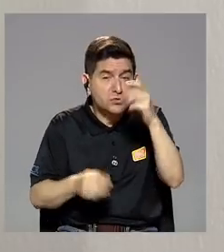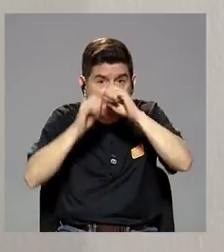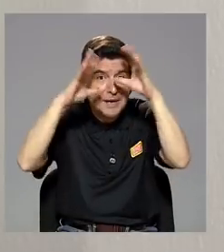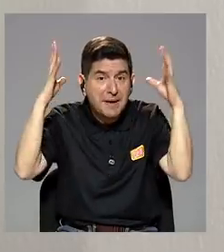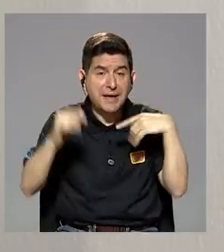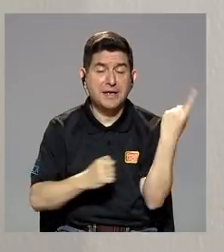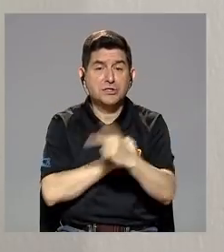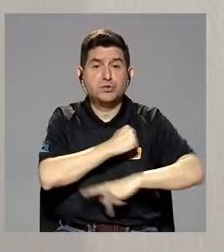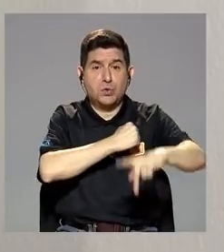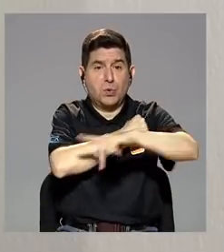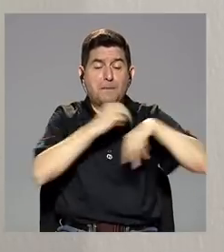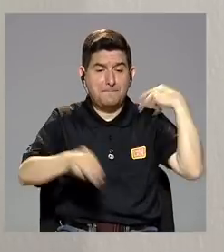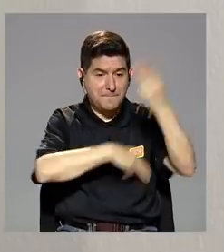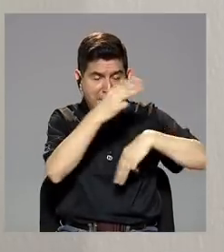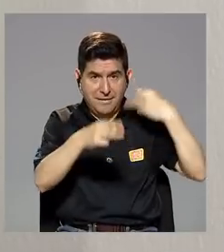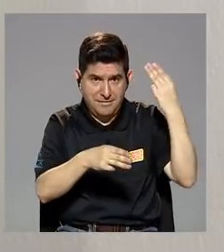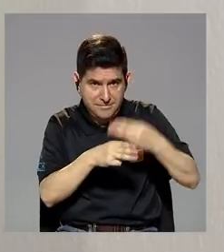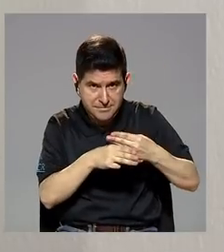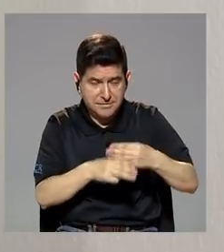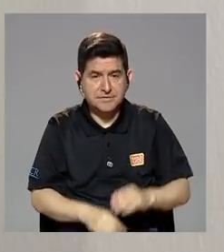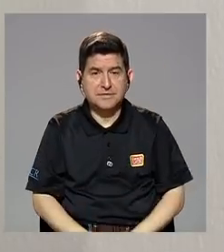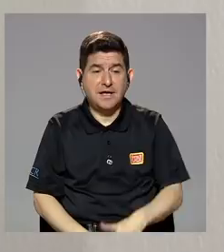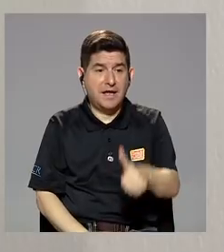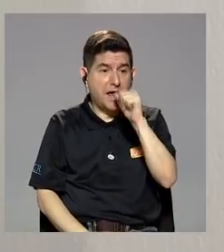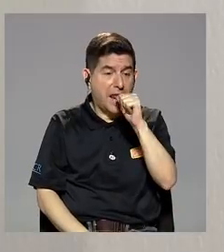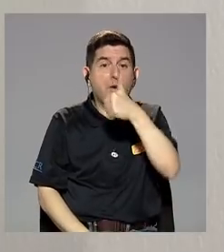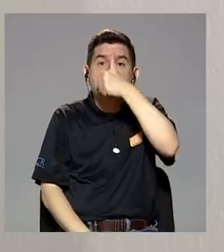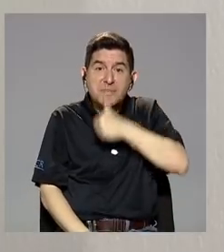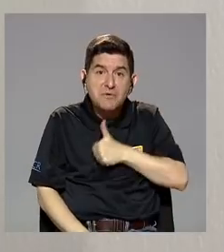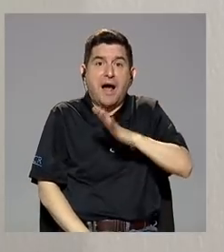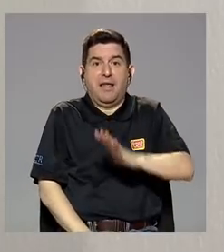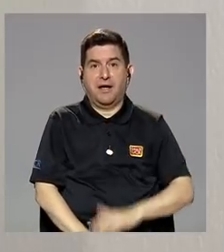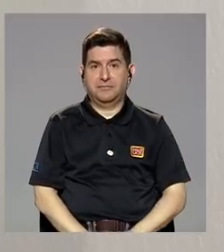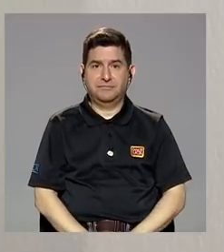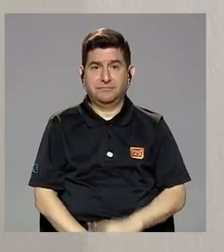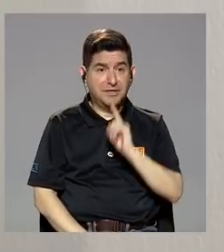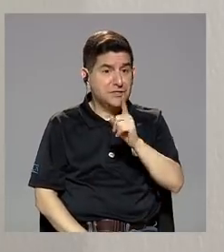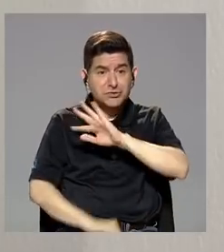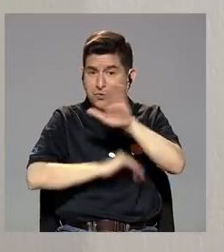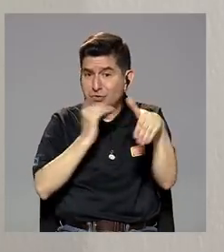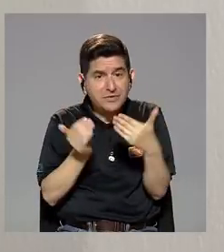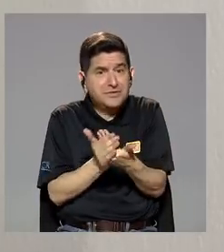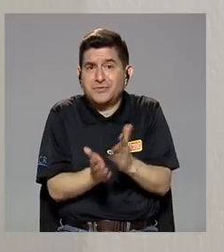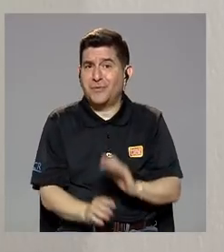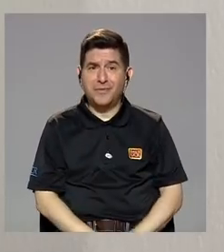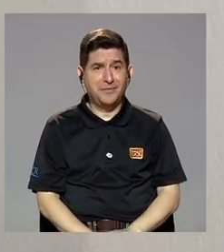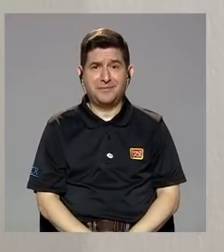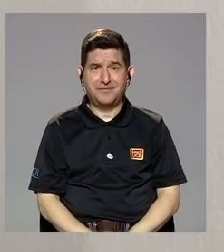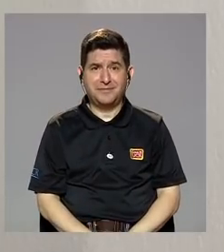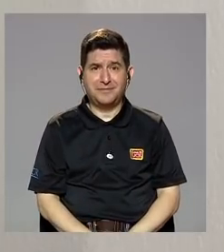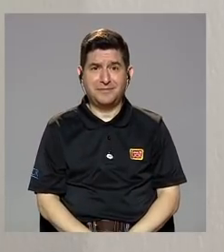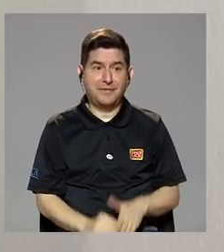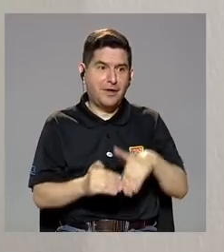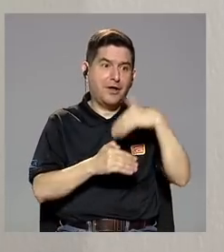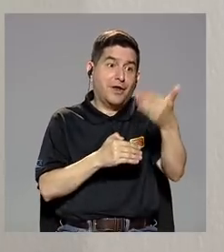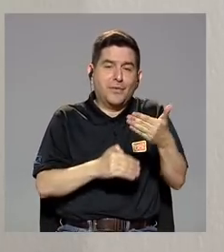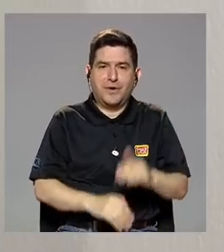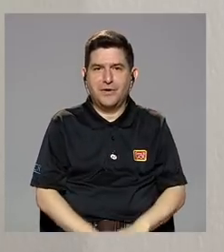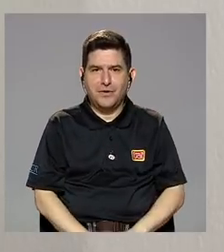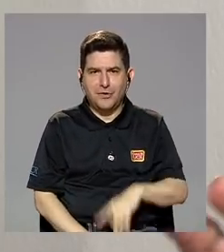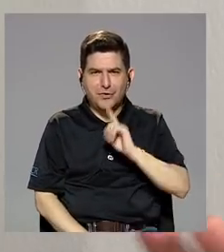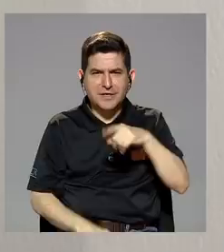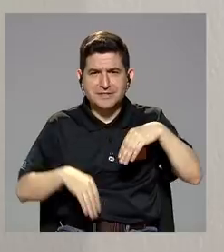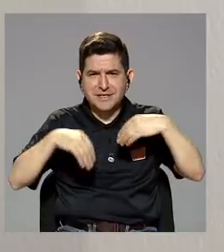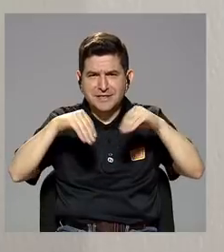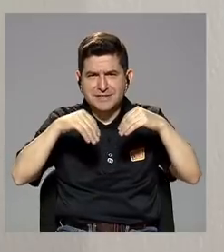jinete que es el único país del mundo donde el agua es privada con eso te lo digo todo la gente de ahí es como que